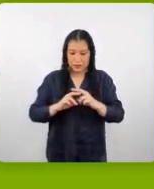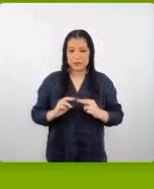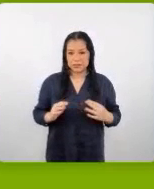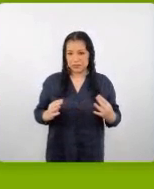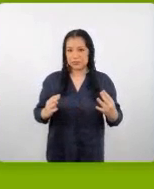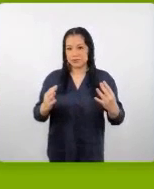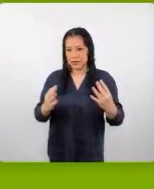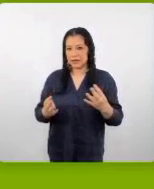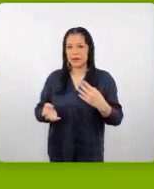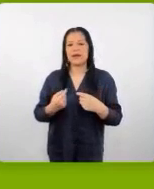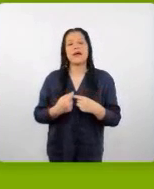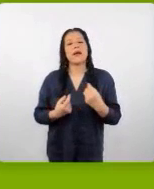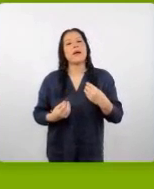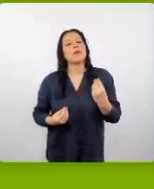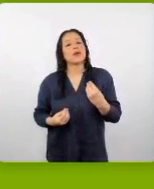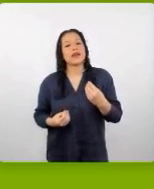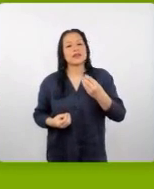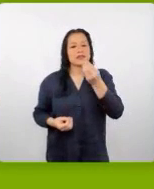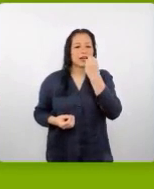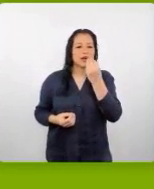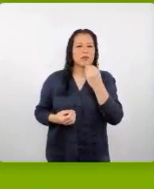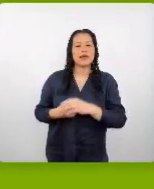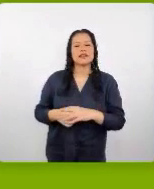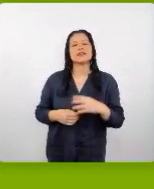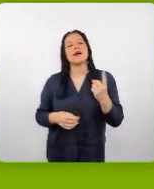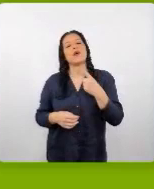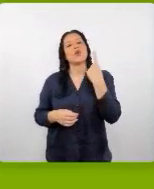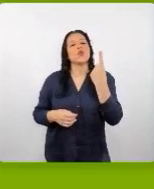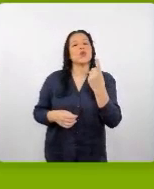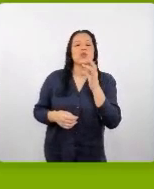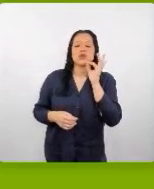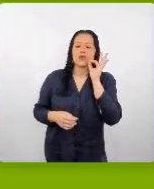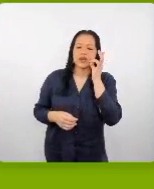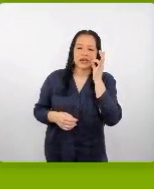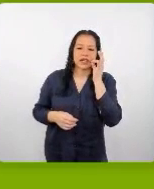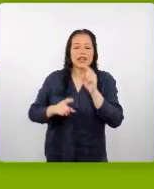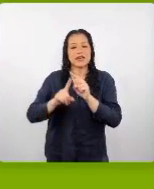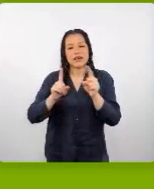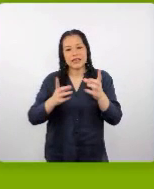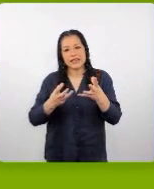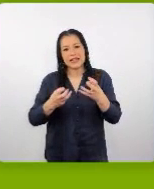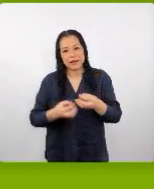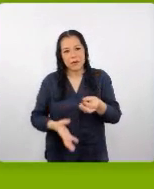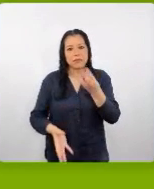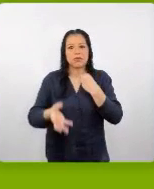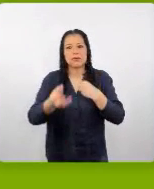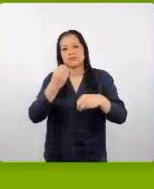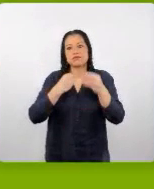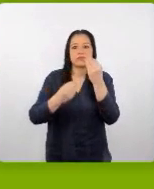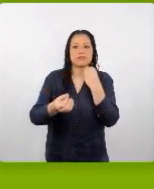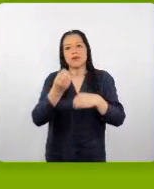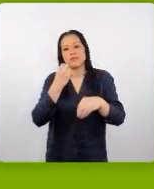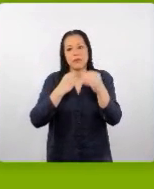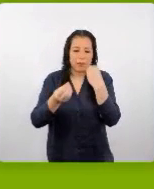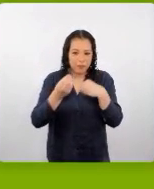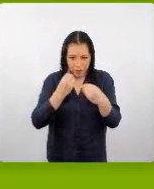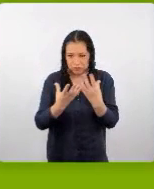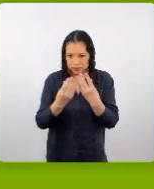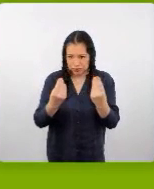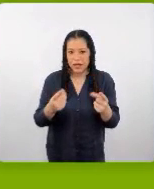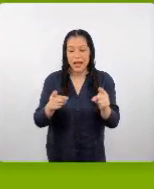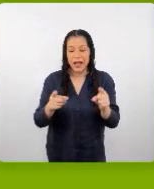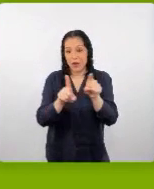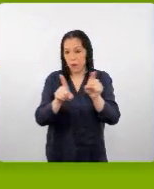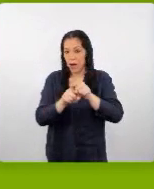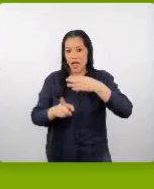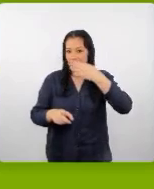es tan única, rica y diferenciada que queremos comer y comer y comer y comer, en el mundo árabe